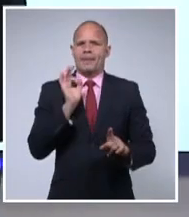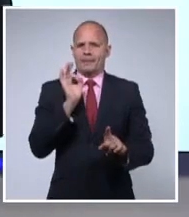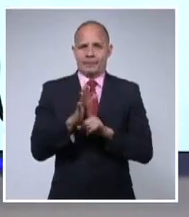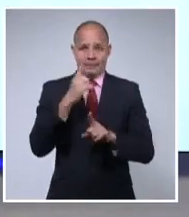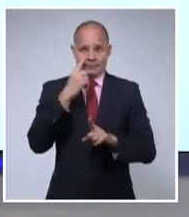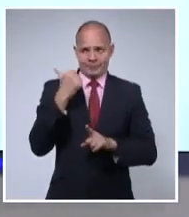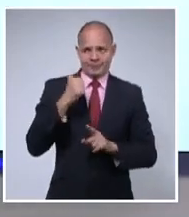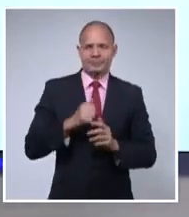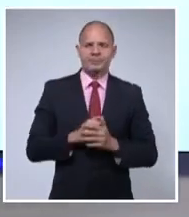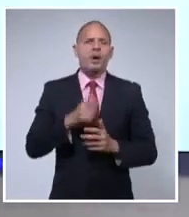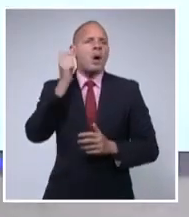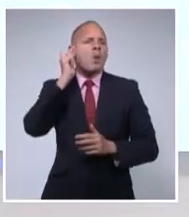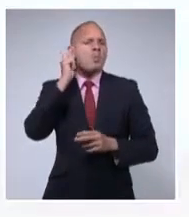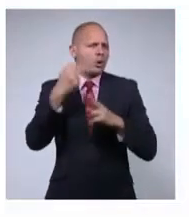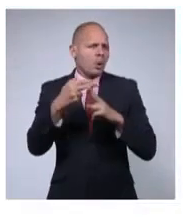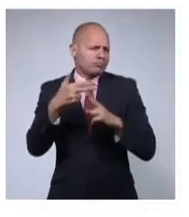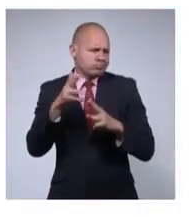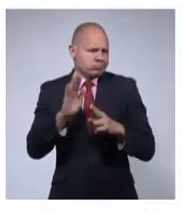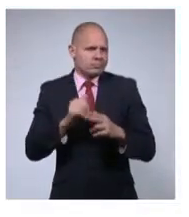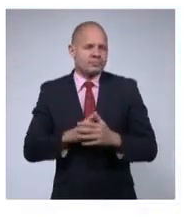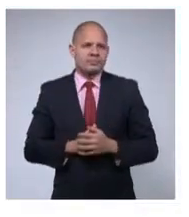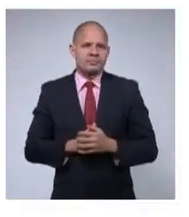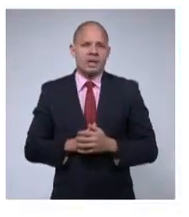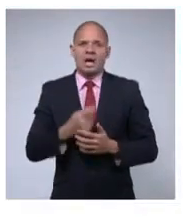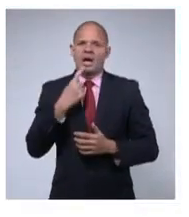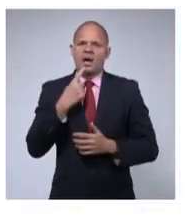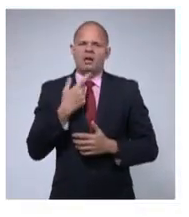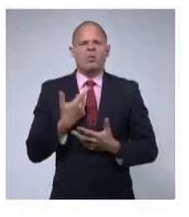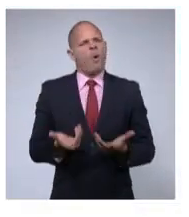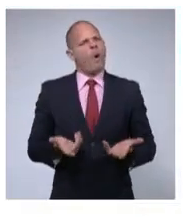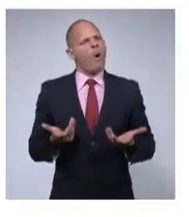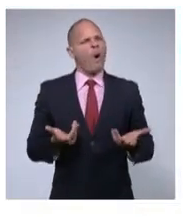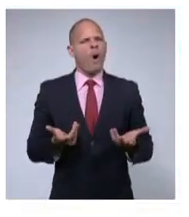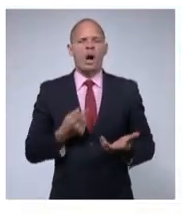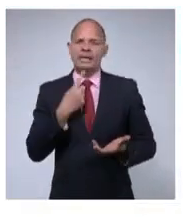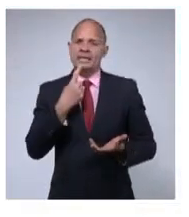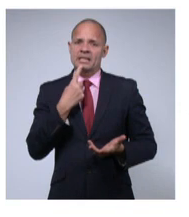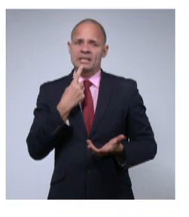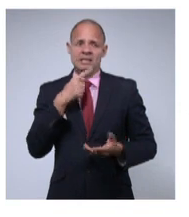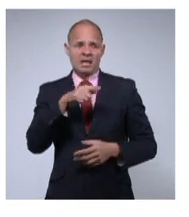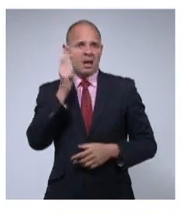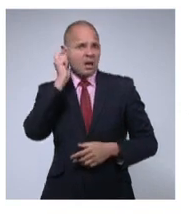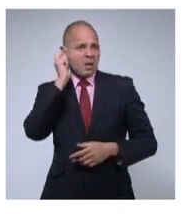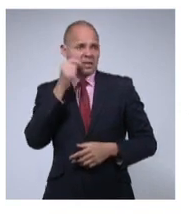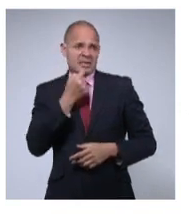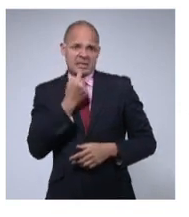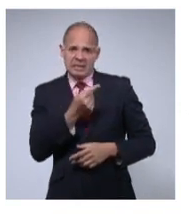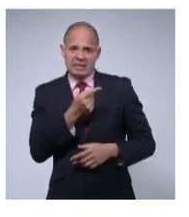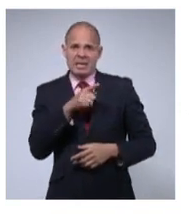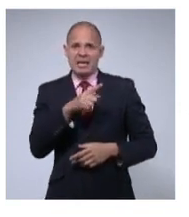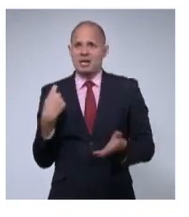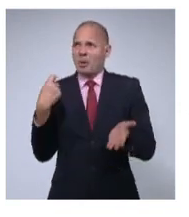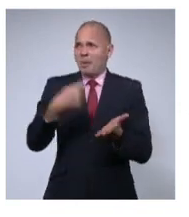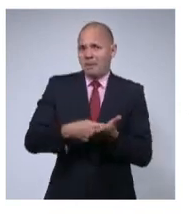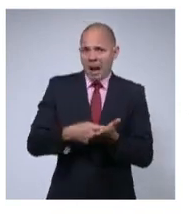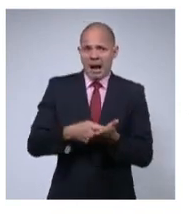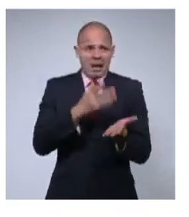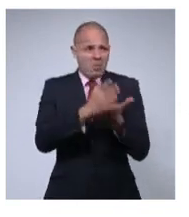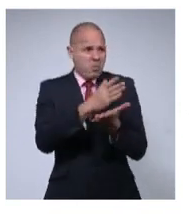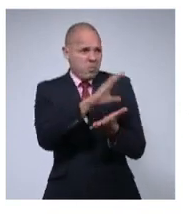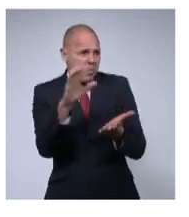primero. María Caridad Cumaná, otra chapucería. La muchacha que dice el noticiero que le pagaron para quemar escuelas y